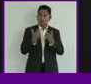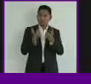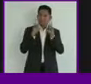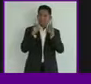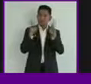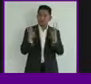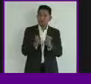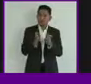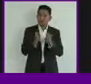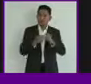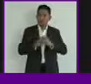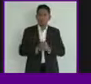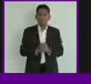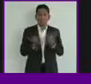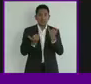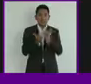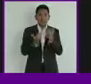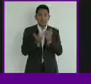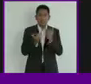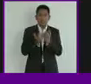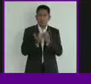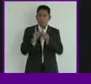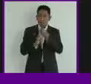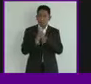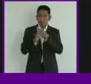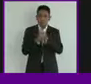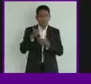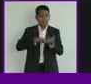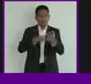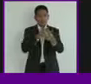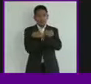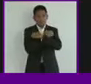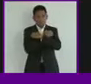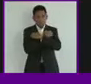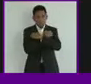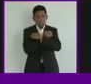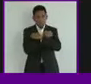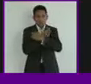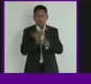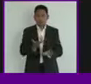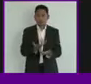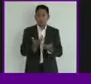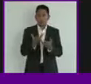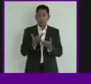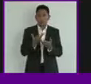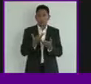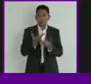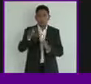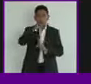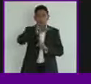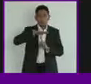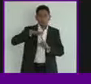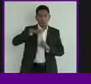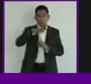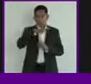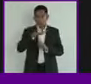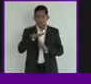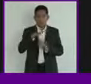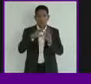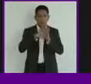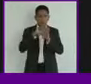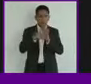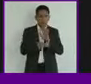múltiples vicisitudes a enfrentar en la educación que se han mostrado en un entorno con extensas dificultades. La pandemia